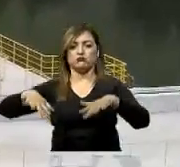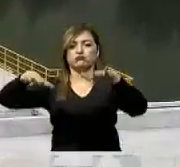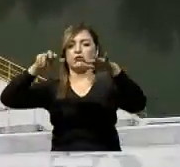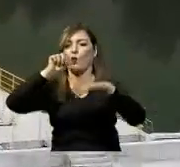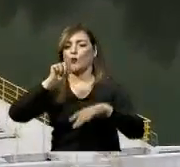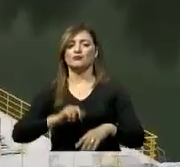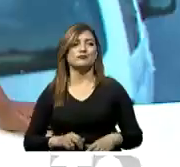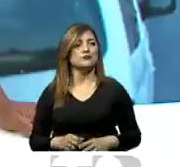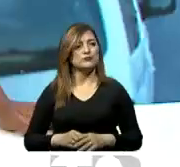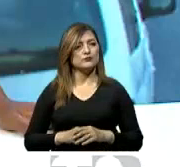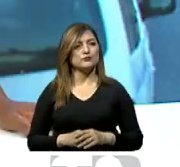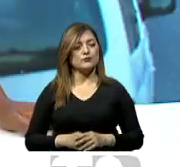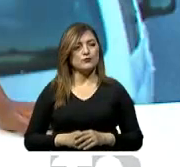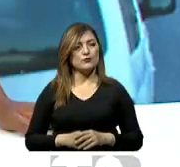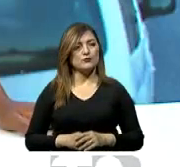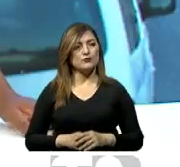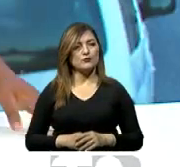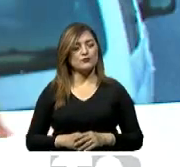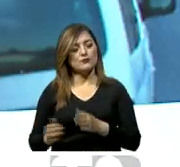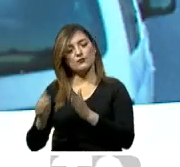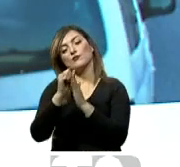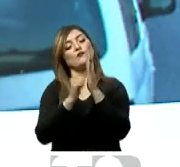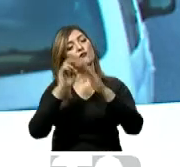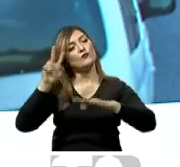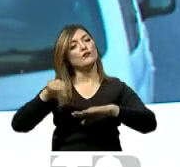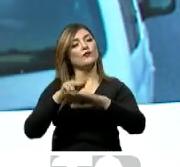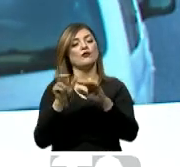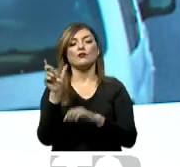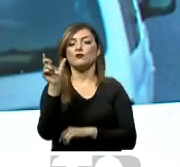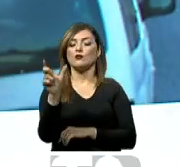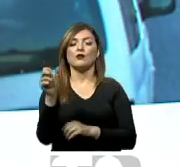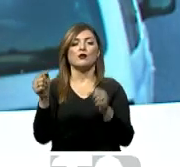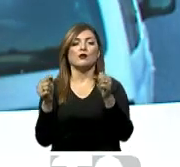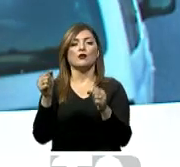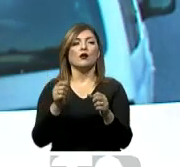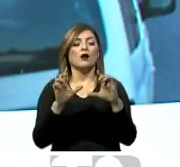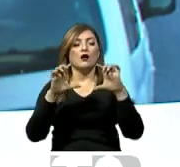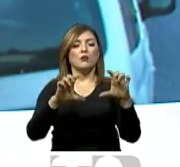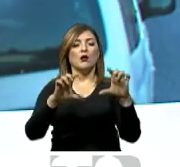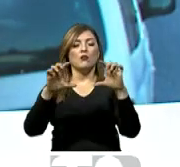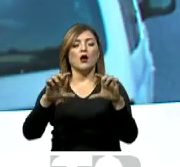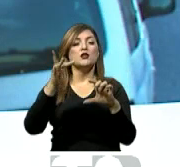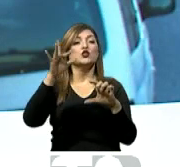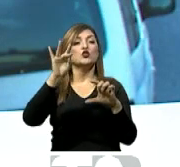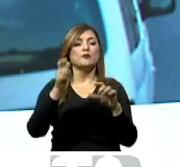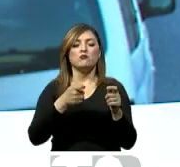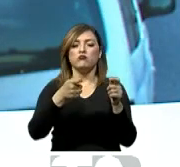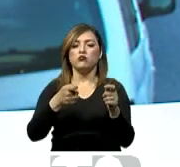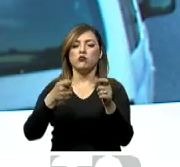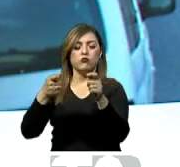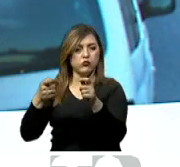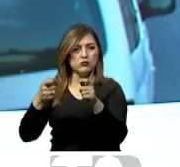Luna, 24 horas. La Agencia Nacional de Tránsito entregó más de 18.000 pares de placas vehiculares a la